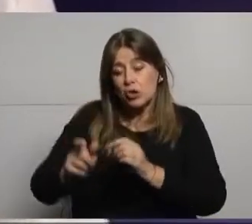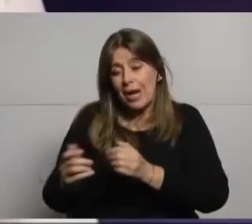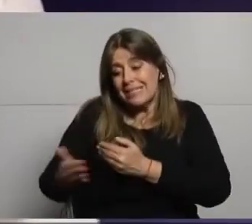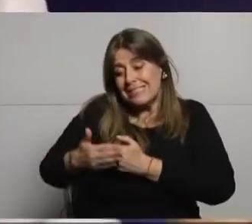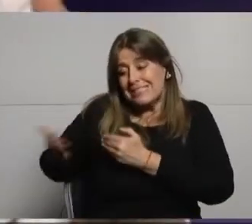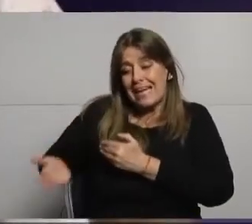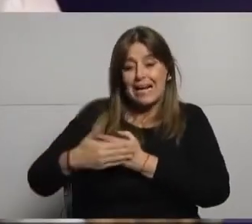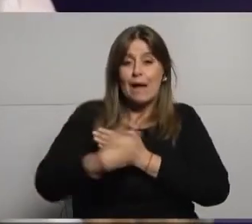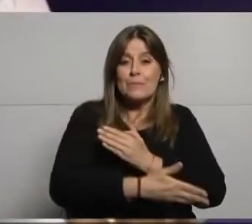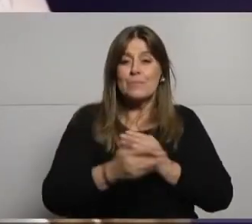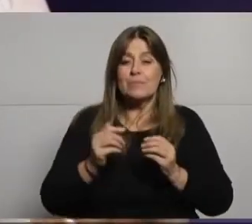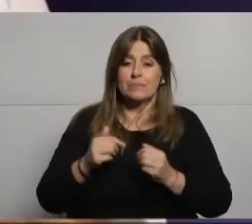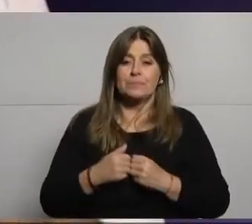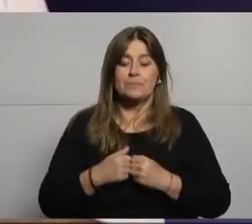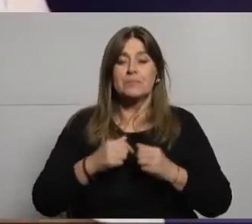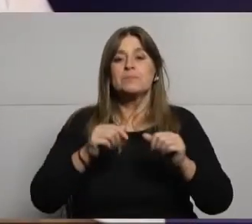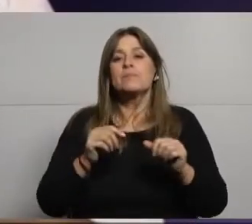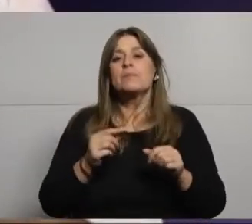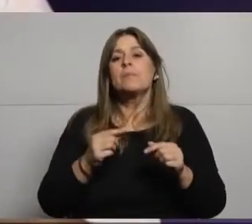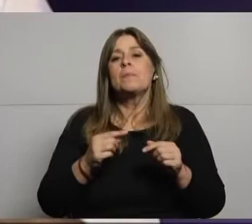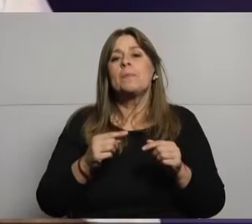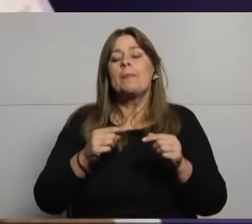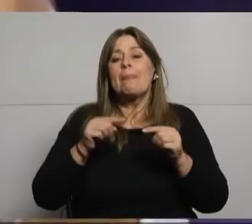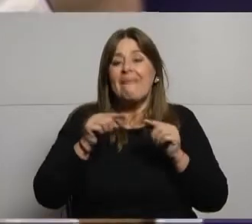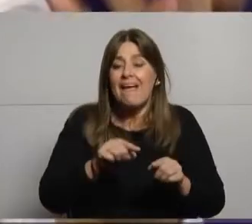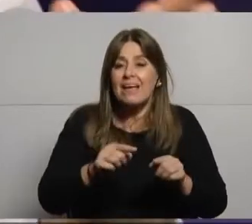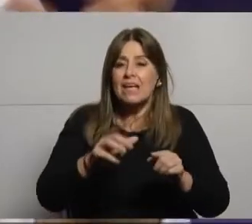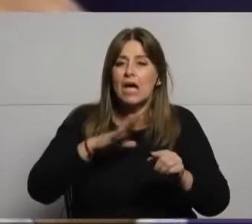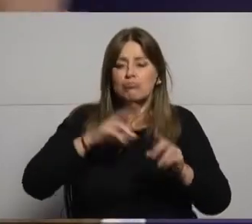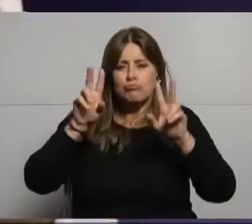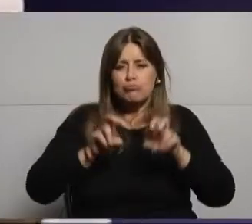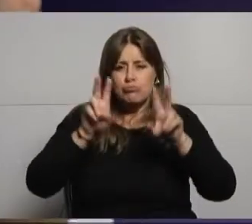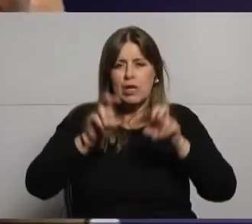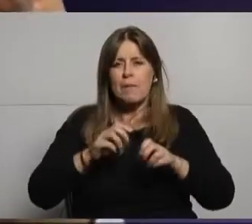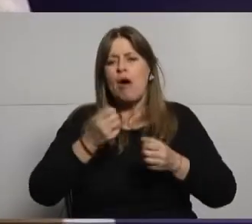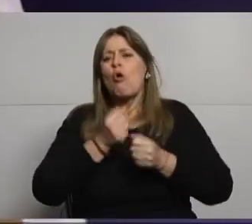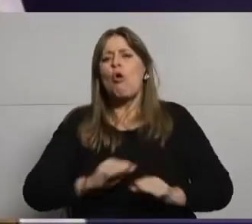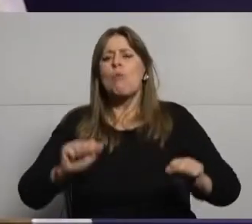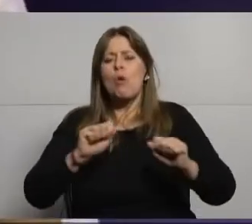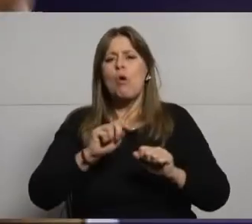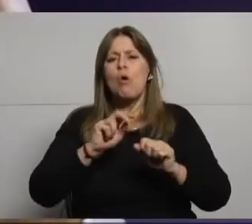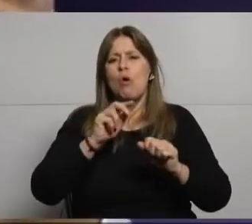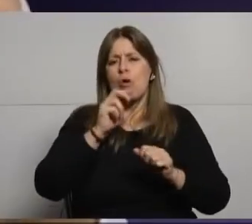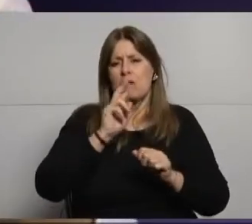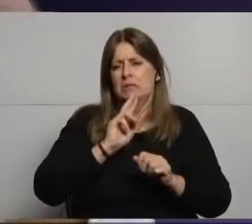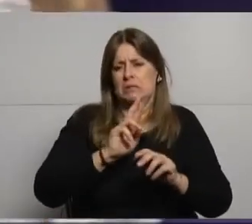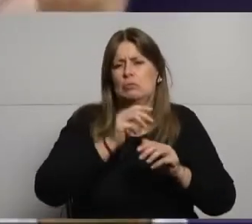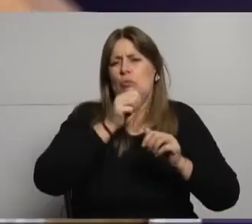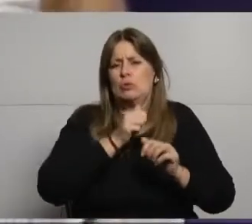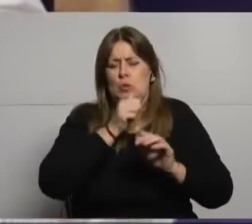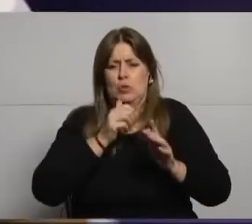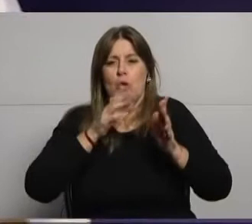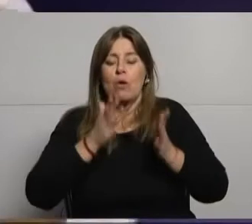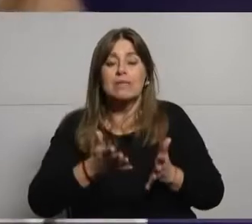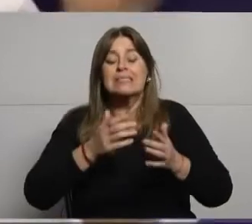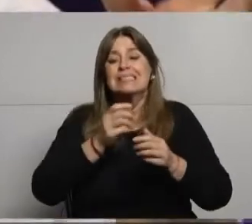cerca mío, los que estuvieron cerca mío. ¿De acuerdo? Ahí también hay un tema cómo resolverlo. En general dicen no, porque